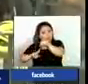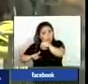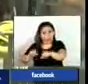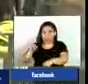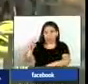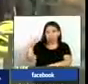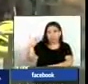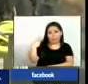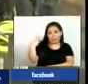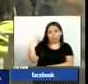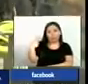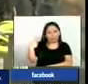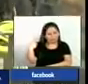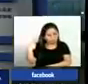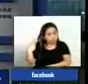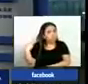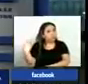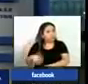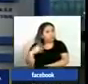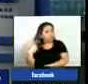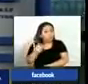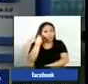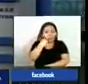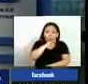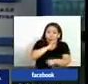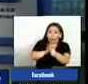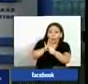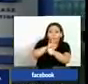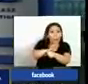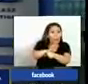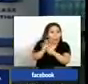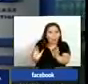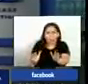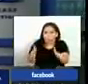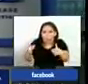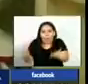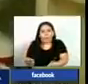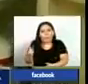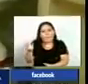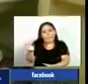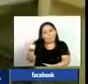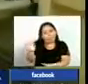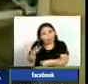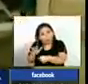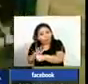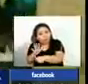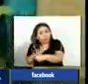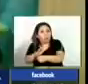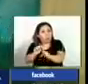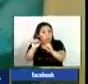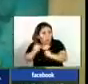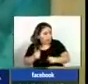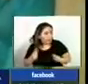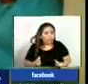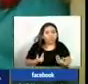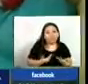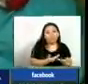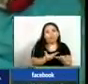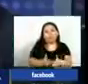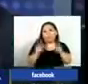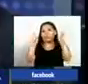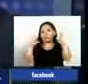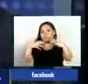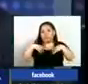el virus llegó a ser tan poderoso porque los CDC no tenían fondos suficientes para ofrecer una respuesta sanitaria